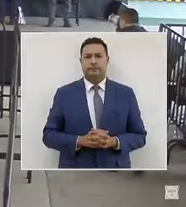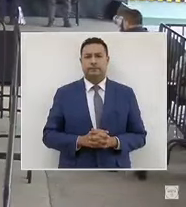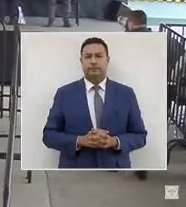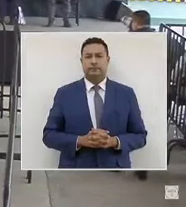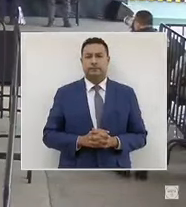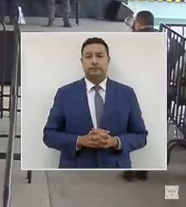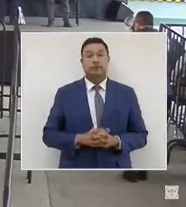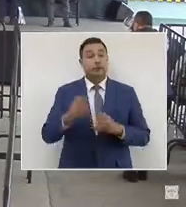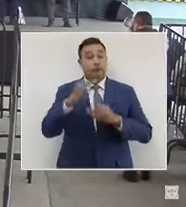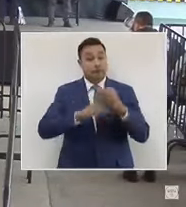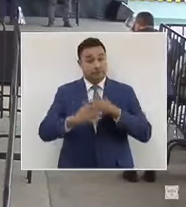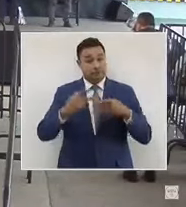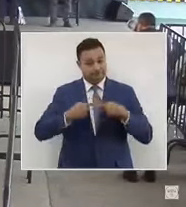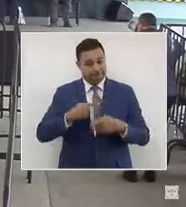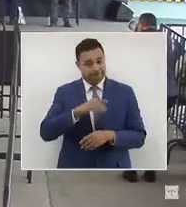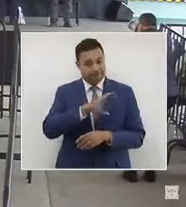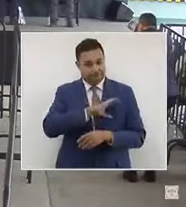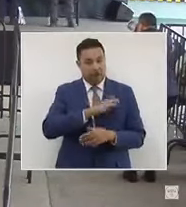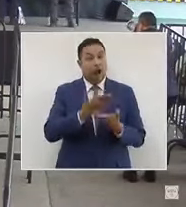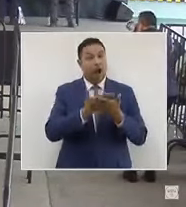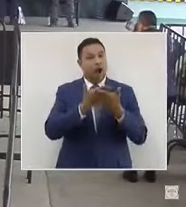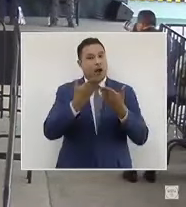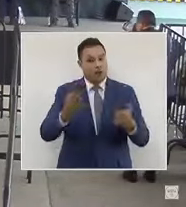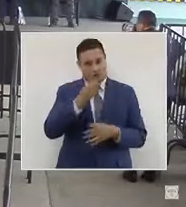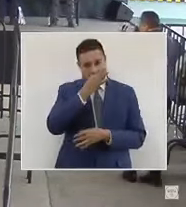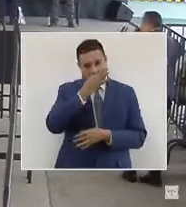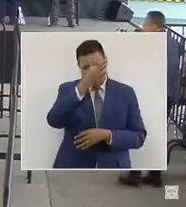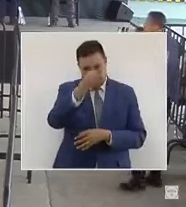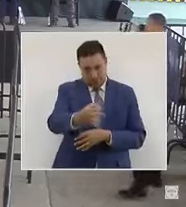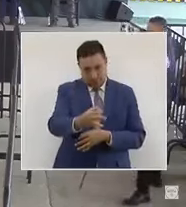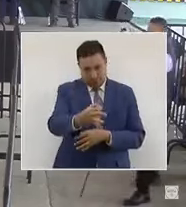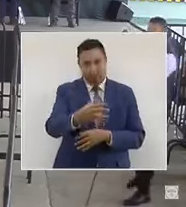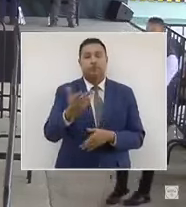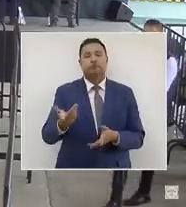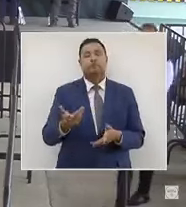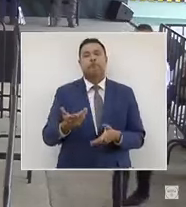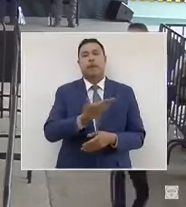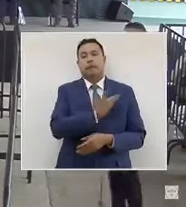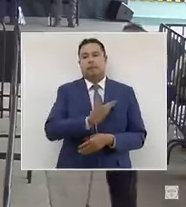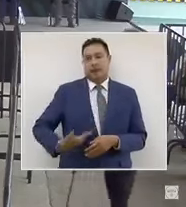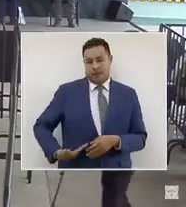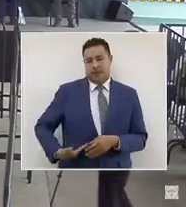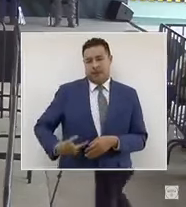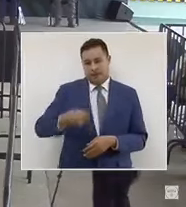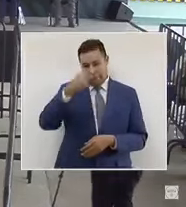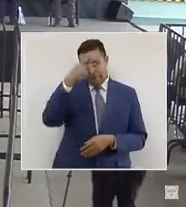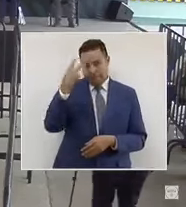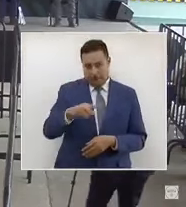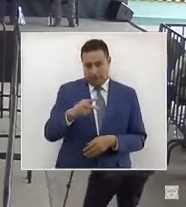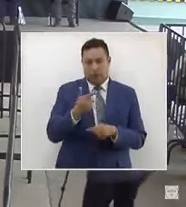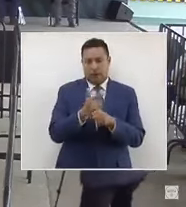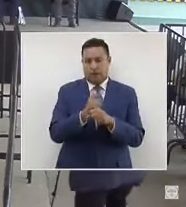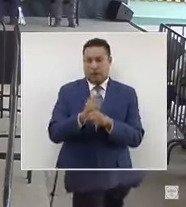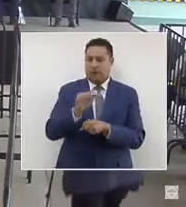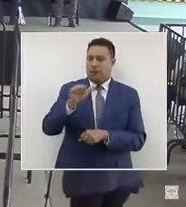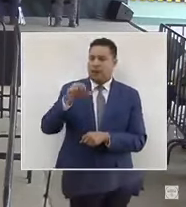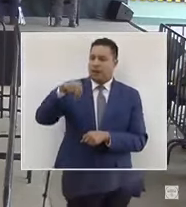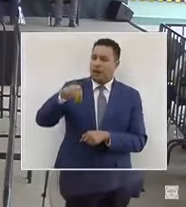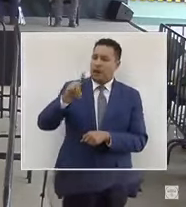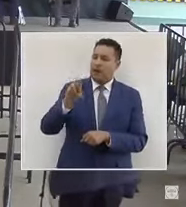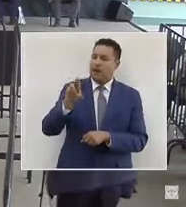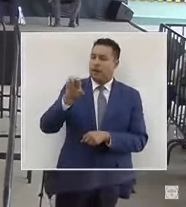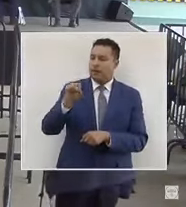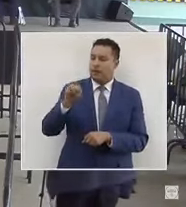Estimado público, escuchemos el mensaje que nos dirige el presidente constitucional de los Estados Unidos Mexicanos, licenciado Andrés